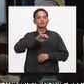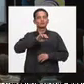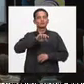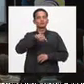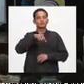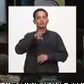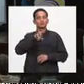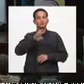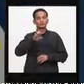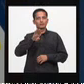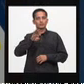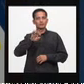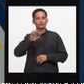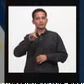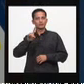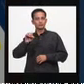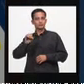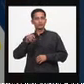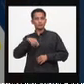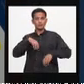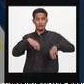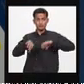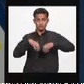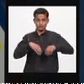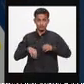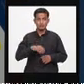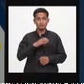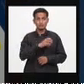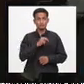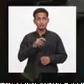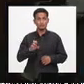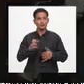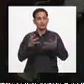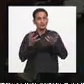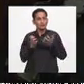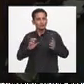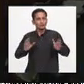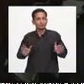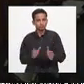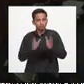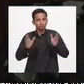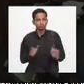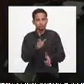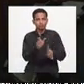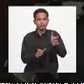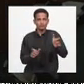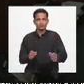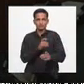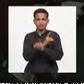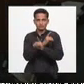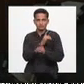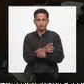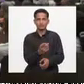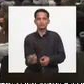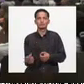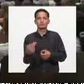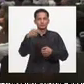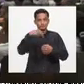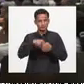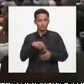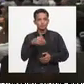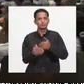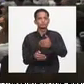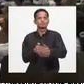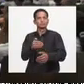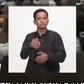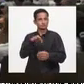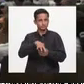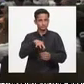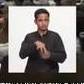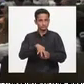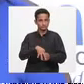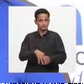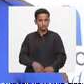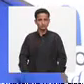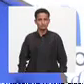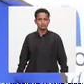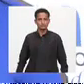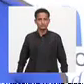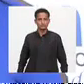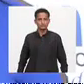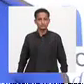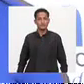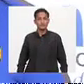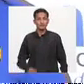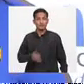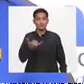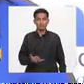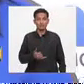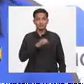Estatal de Quevedo mediante Estas actividades el cne Busca impulsar la participación de las personas con discapacidad en los procesos electorales en este